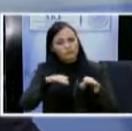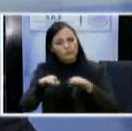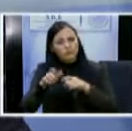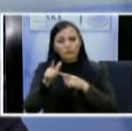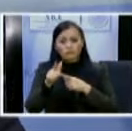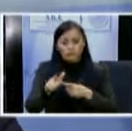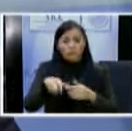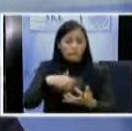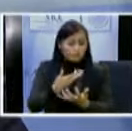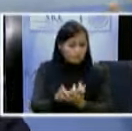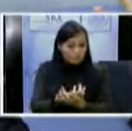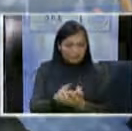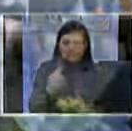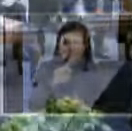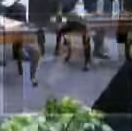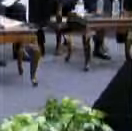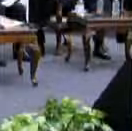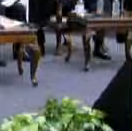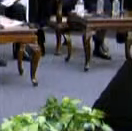es una agenda pasiva.